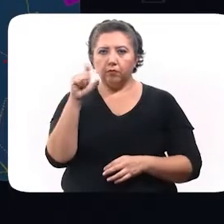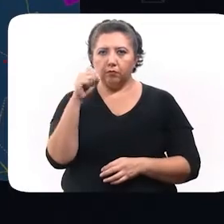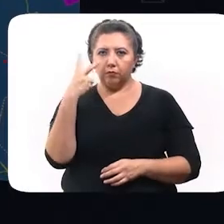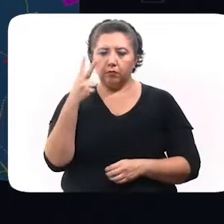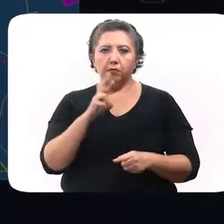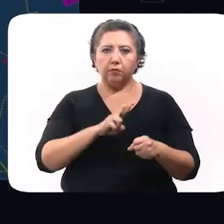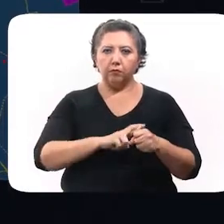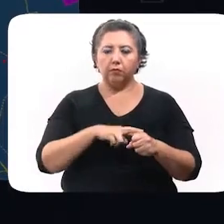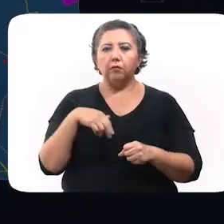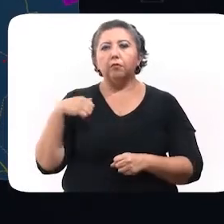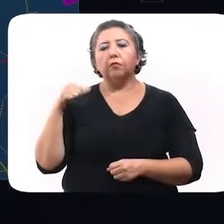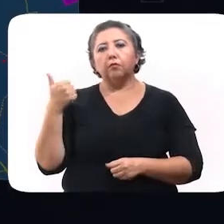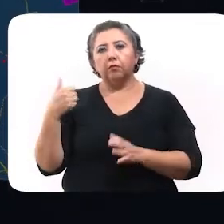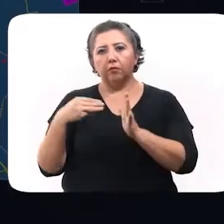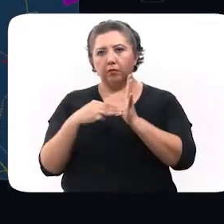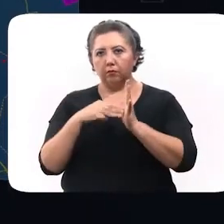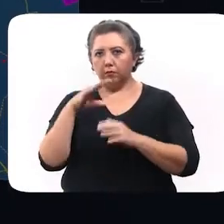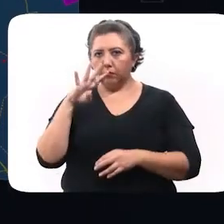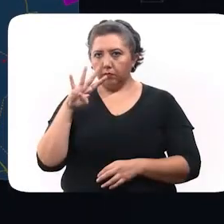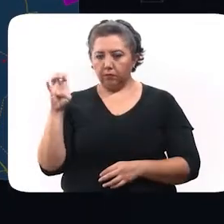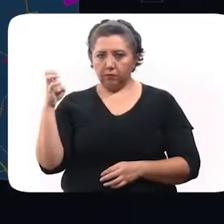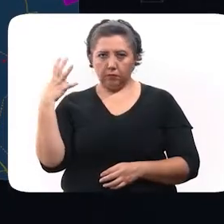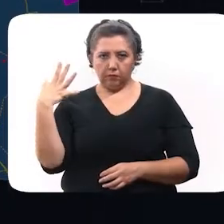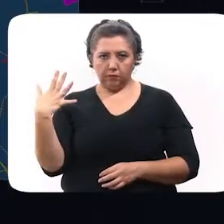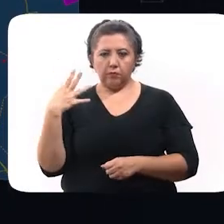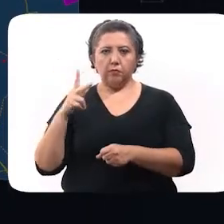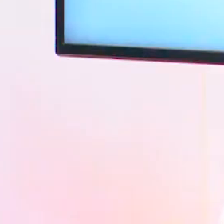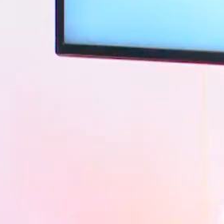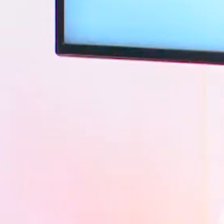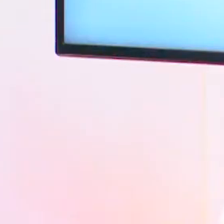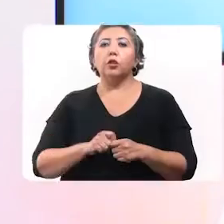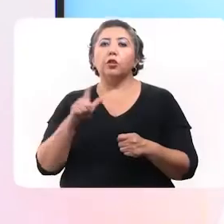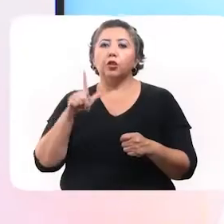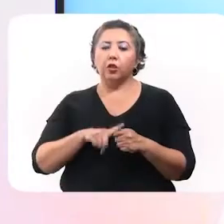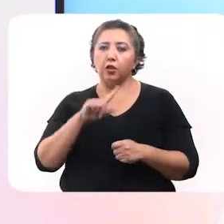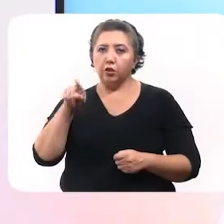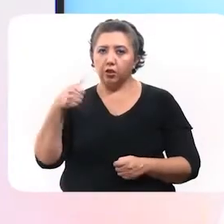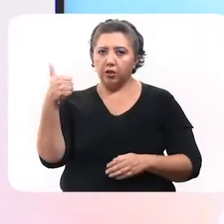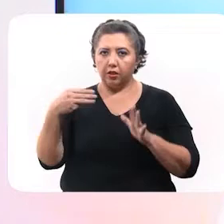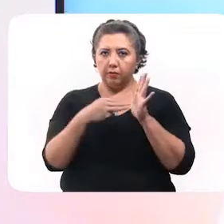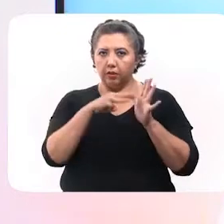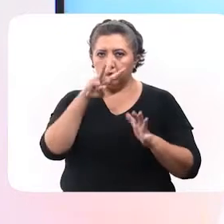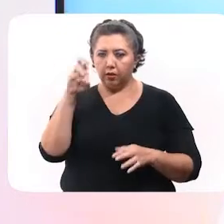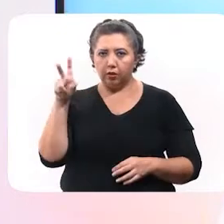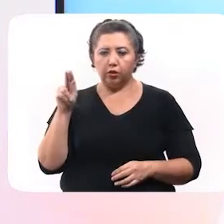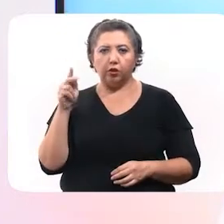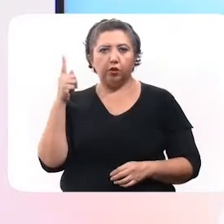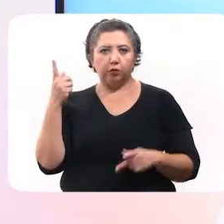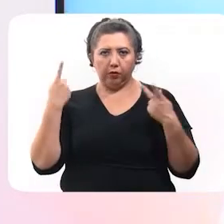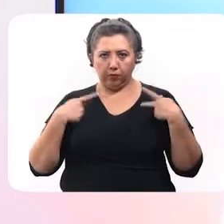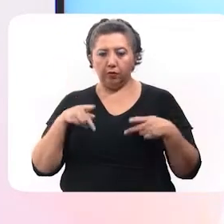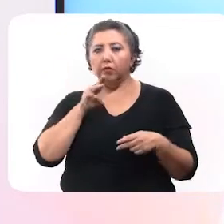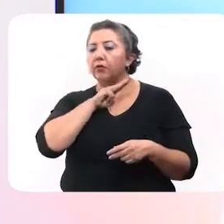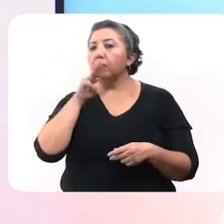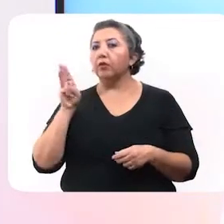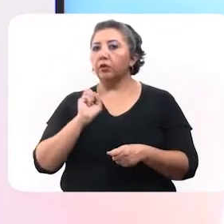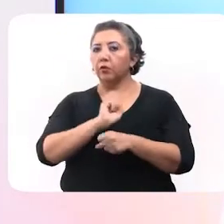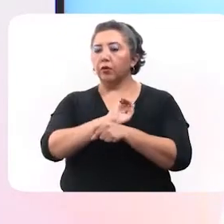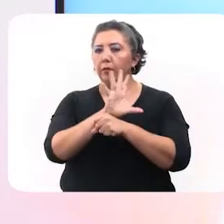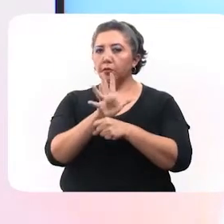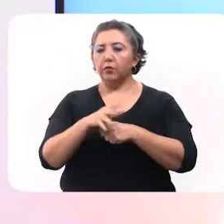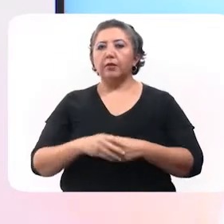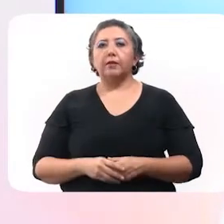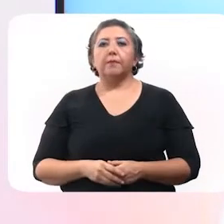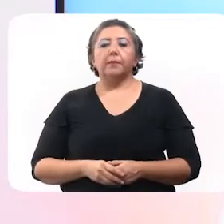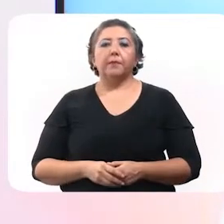en la zona sur y 11.405 en la zona poniente. En total, son 6.381 las personas fallecidas a causa